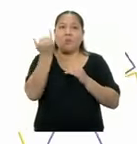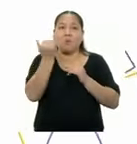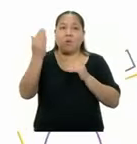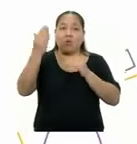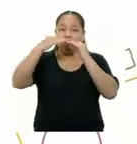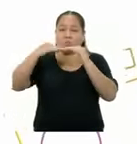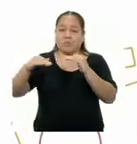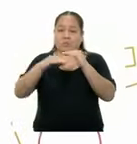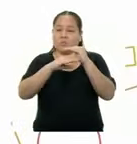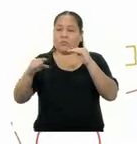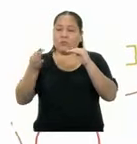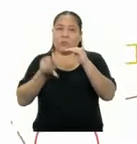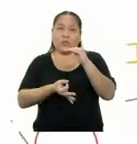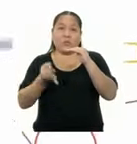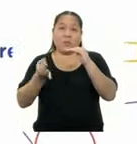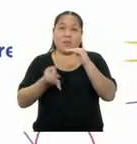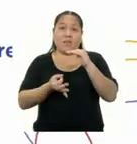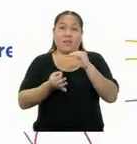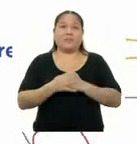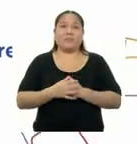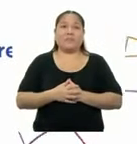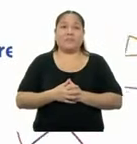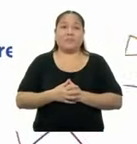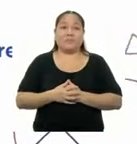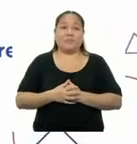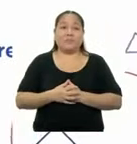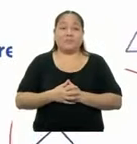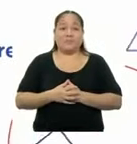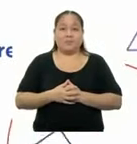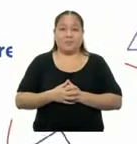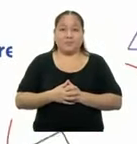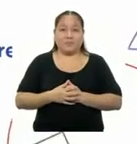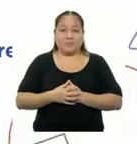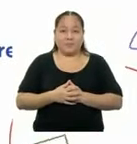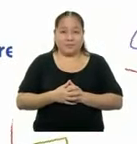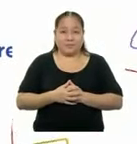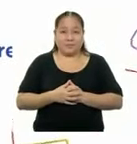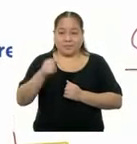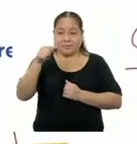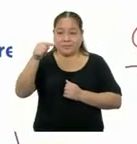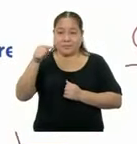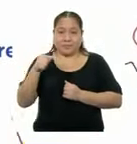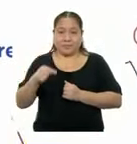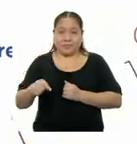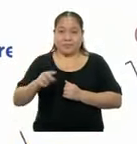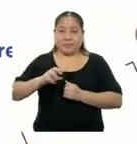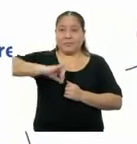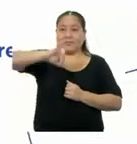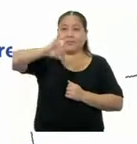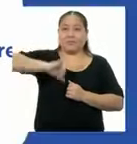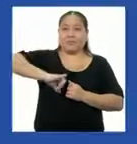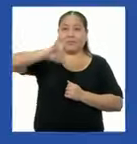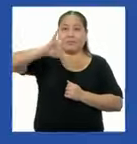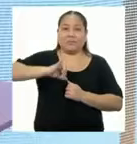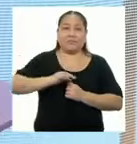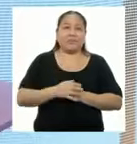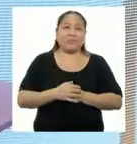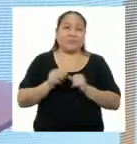objeto y la medida lineal del mismo objeto en la realidad, medidos en las mismas